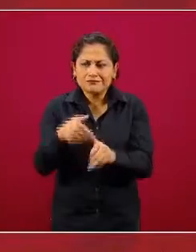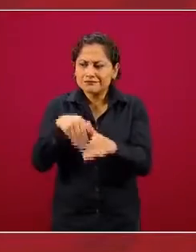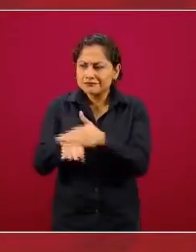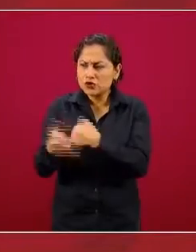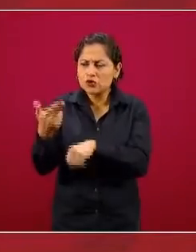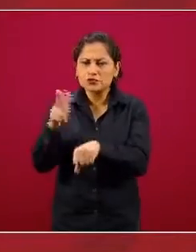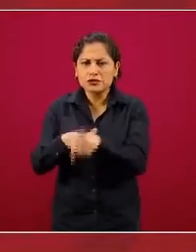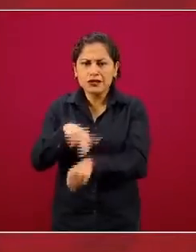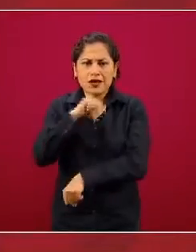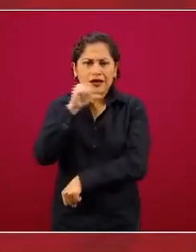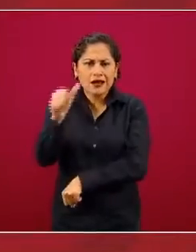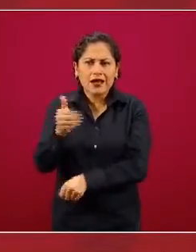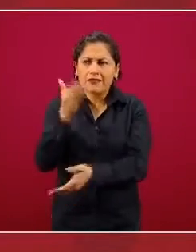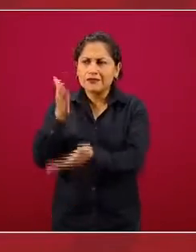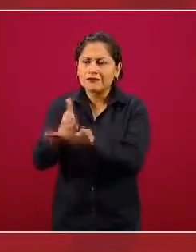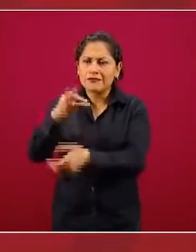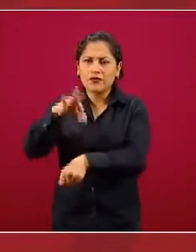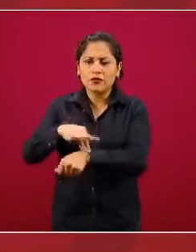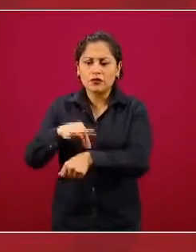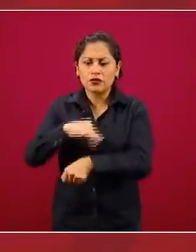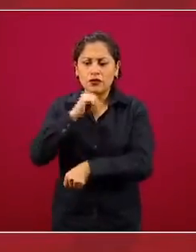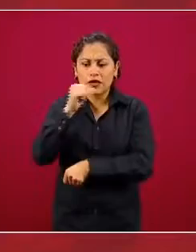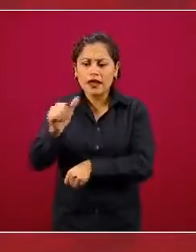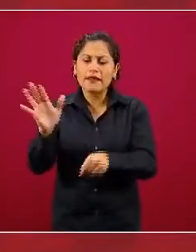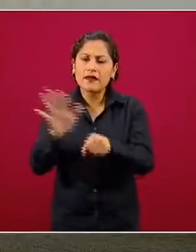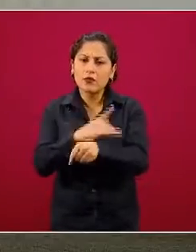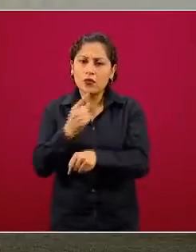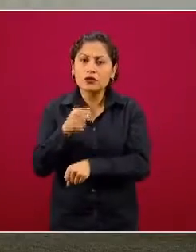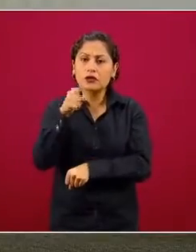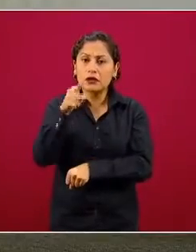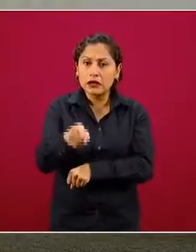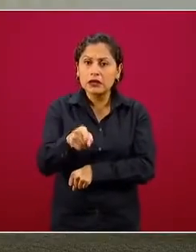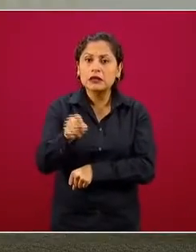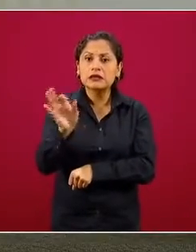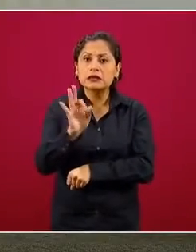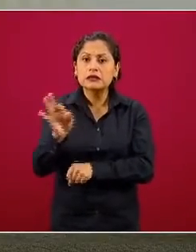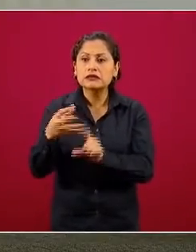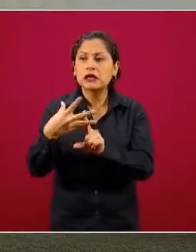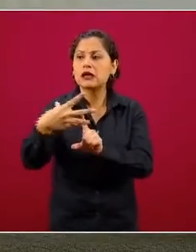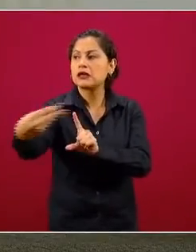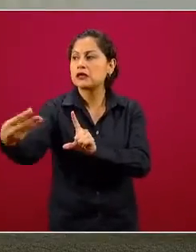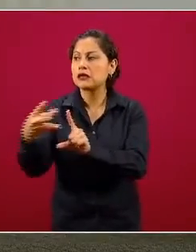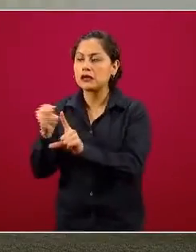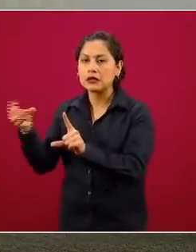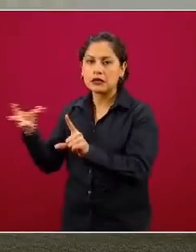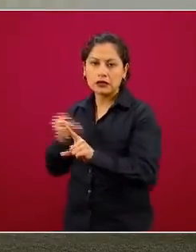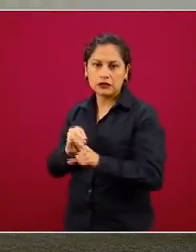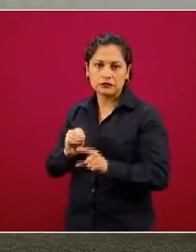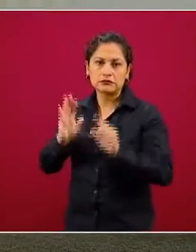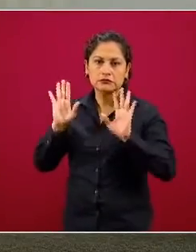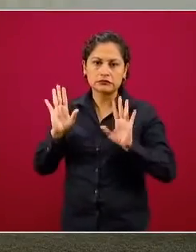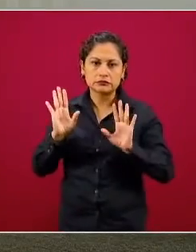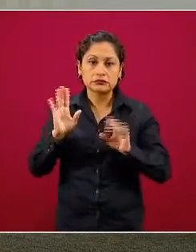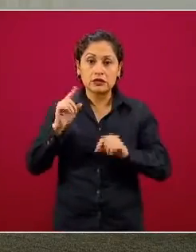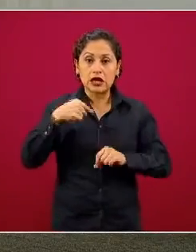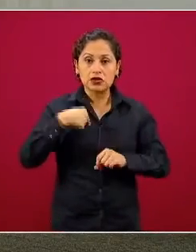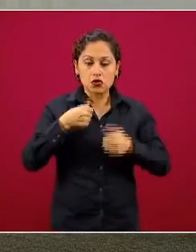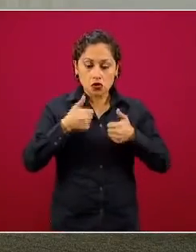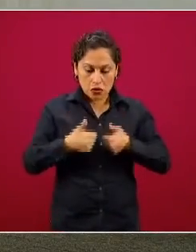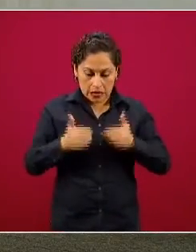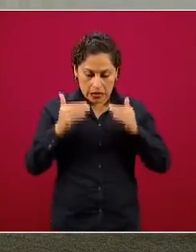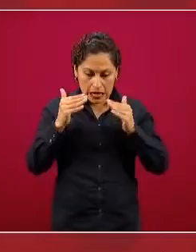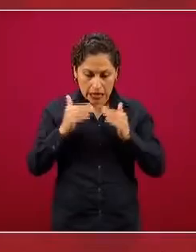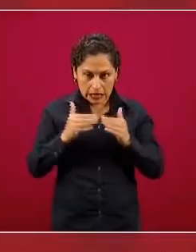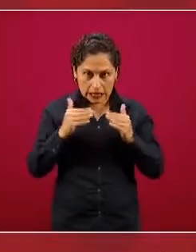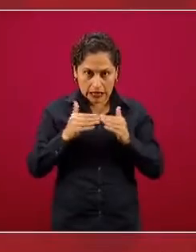vaya a las salas de urgencias porque puede contagiar. En forma individual se puede quedar con la duda, tuve o no COVID, lo